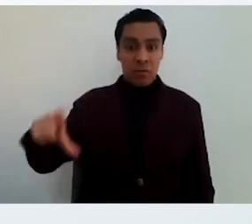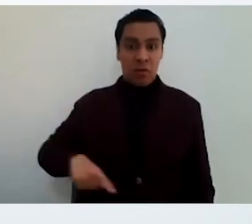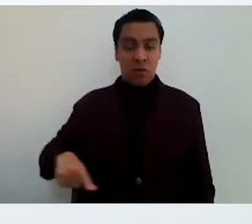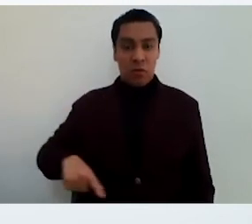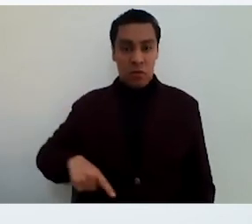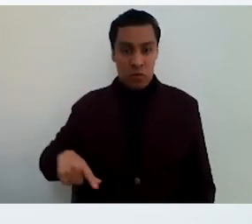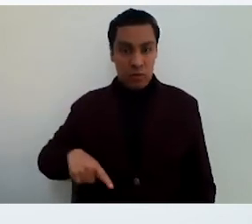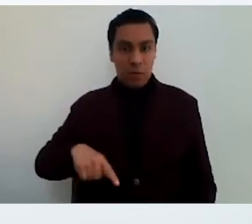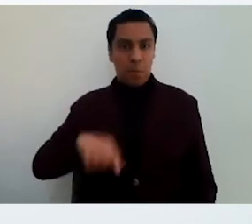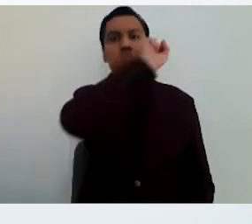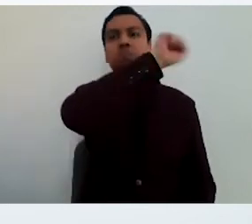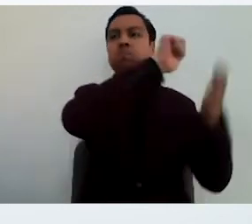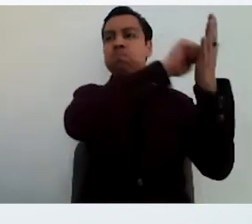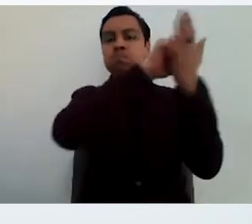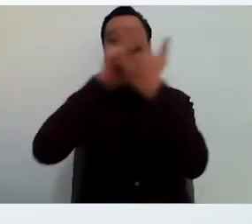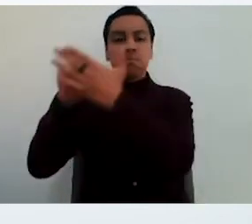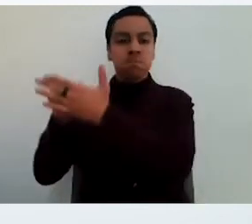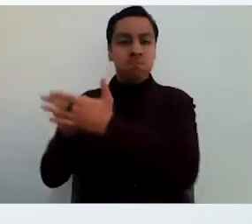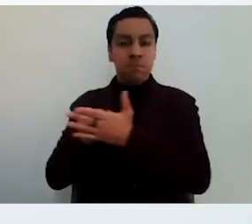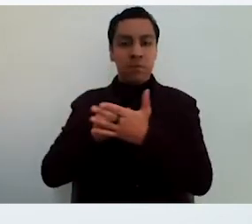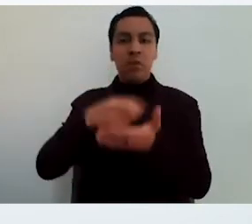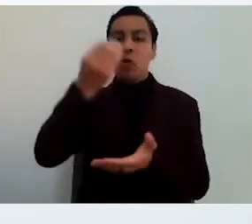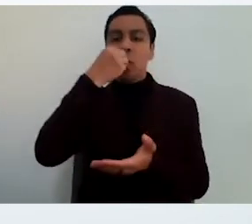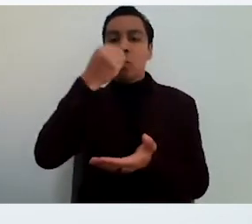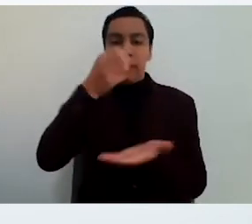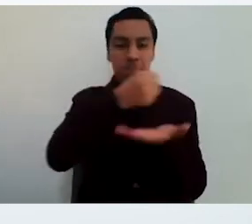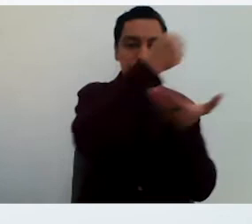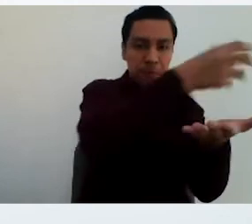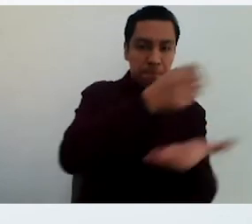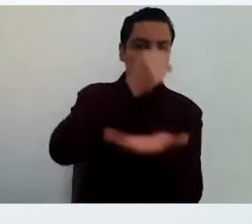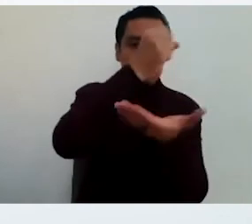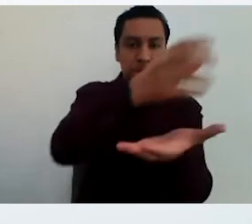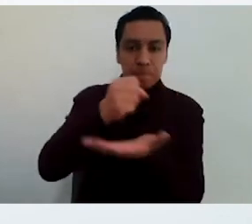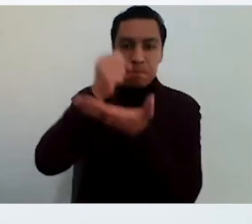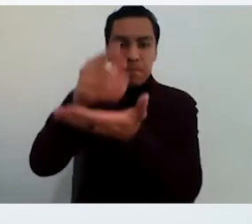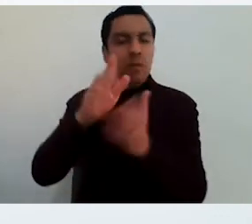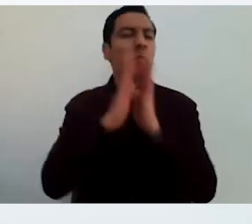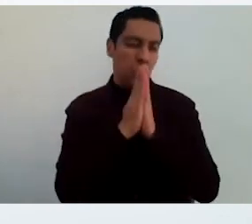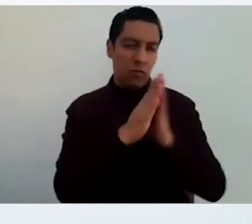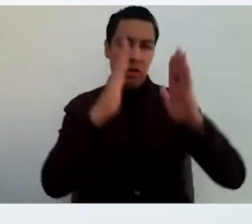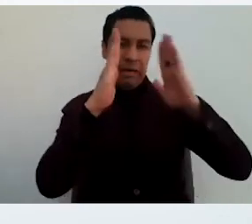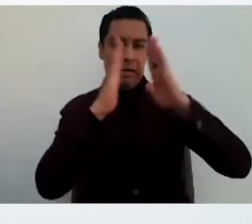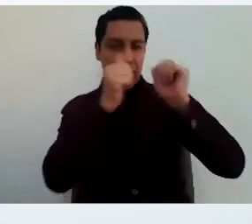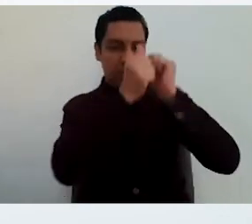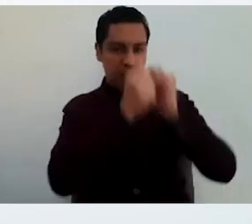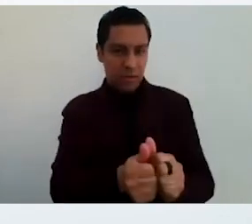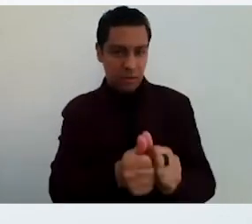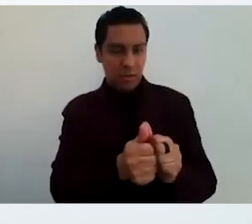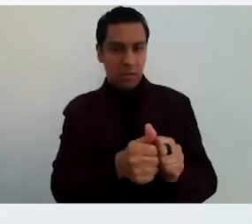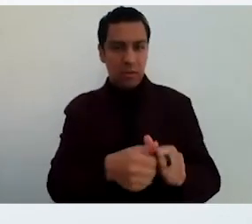los departamentos y les dejaban allí alimentos para que no salieran de su departamento y no murieran de